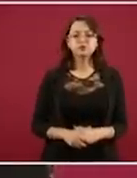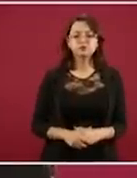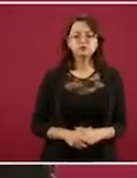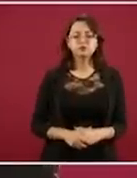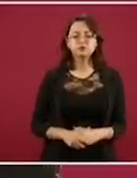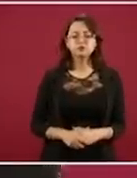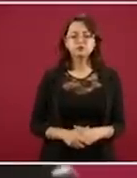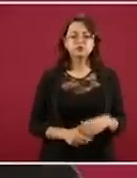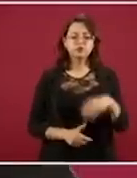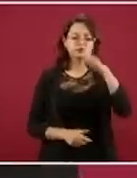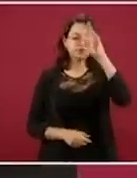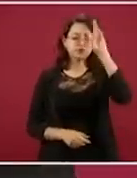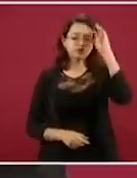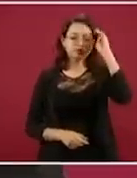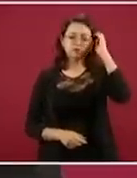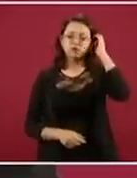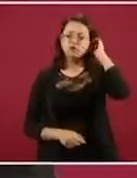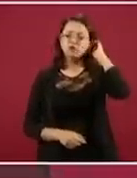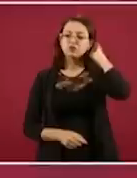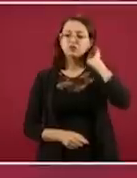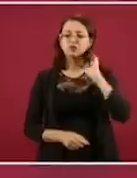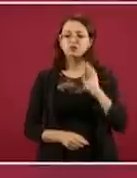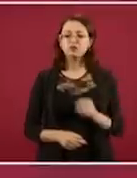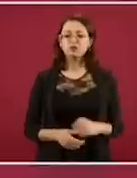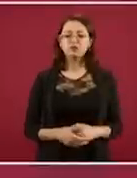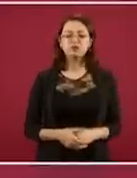Decía yo, lo escribí,